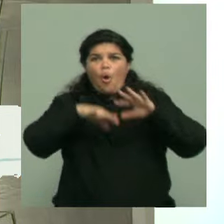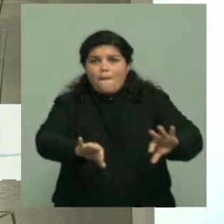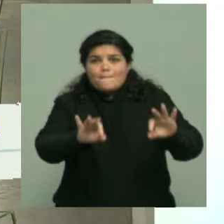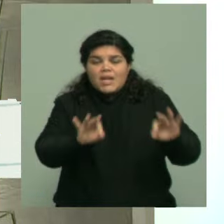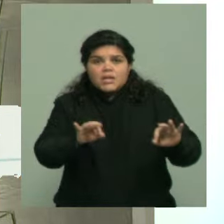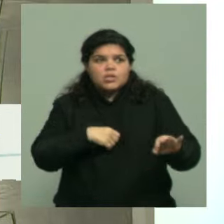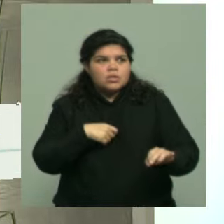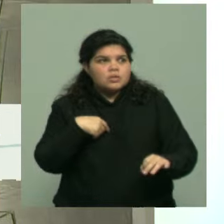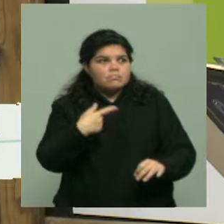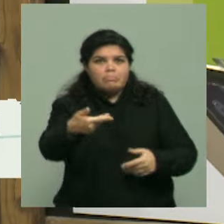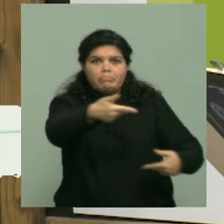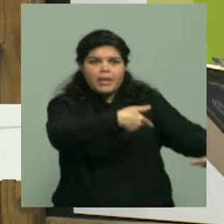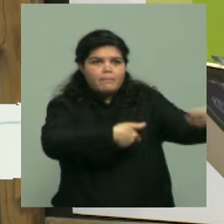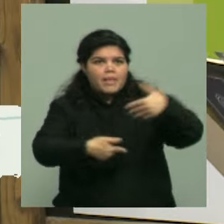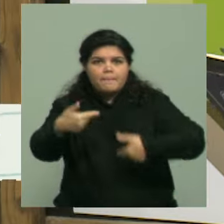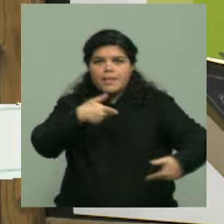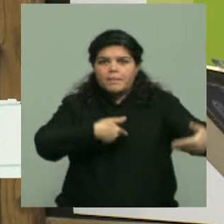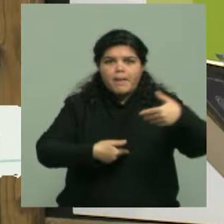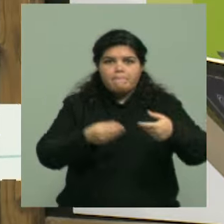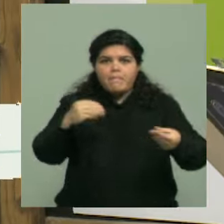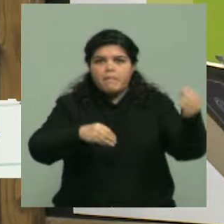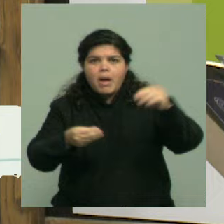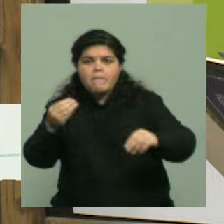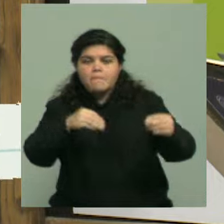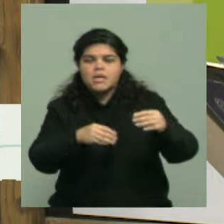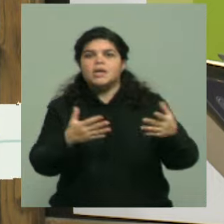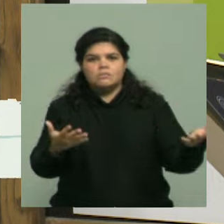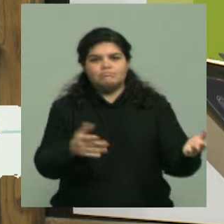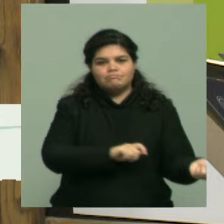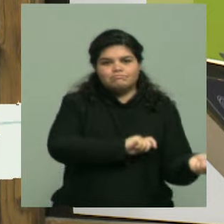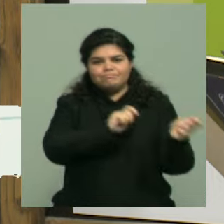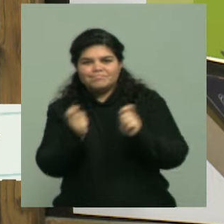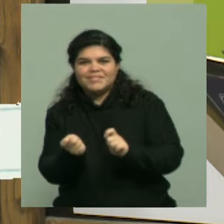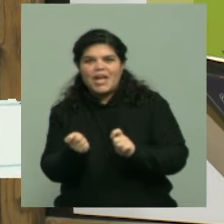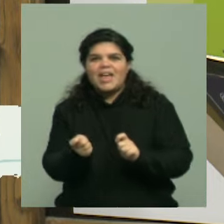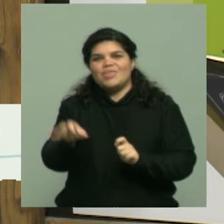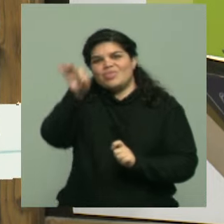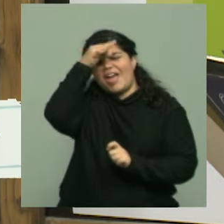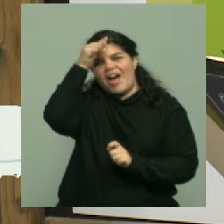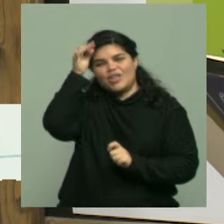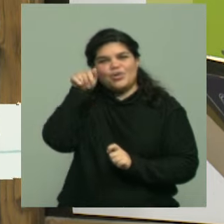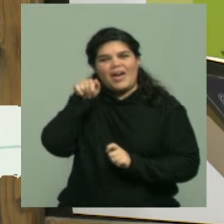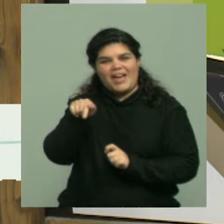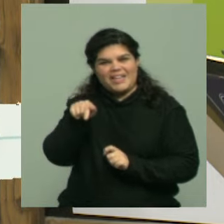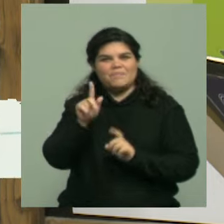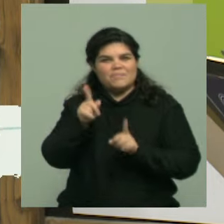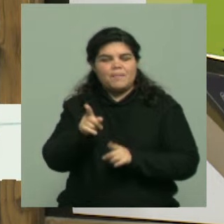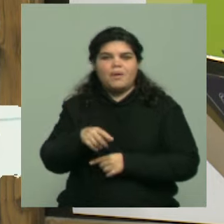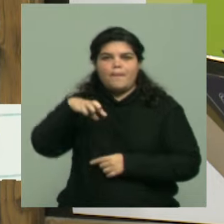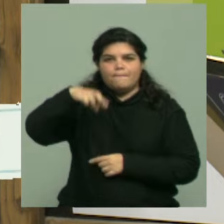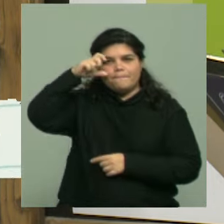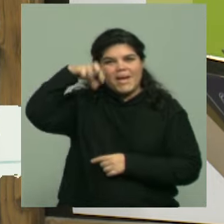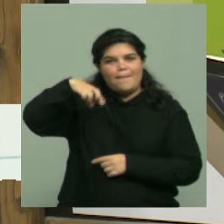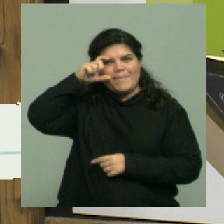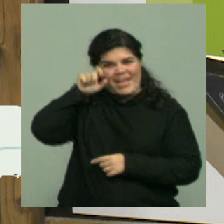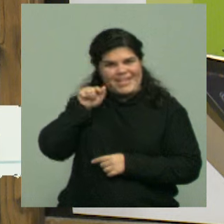famoso dijimos, otra función. Claro, dijimos, vamos a hacer una obra. Uh-huh. Y en ese momento surge la obra de Pepe Cibrián en todos lados.